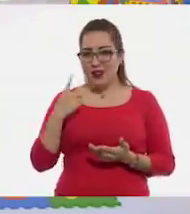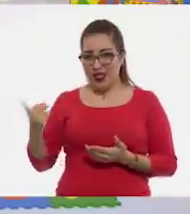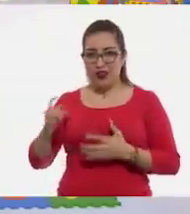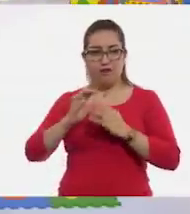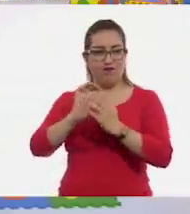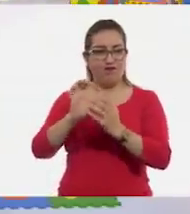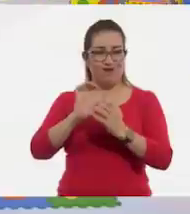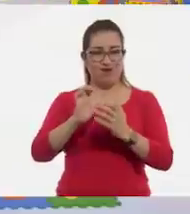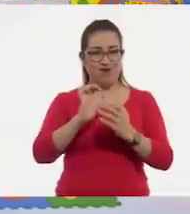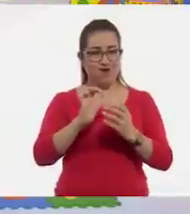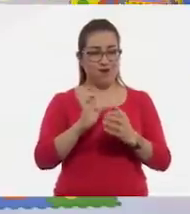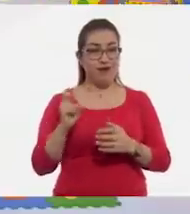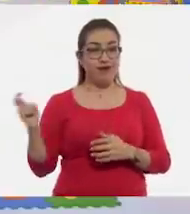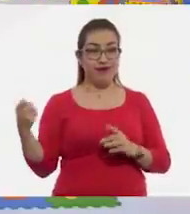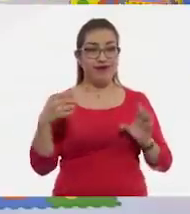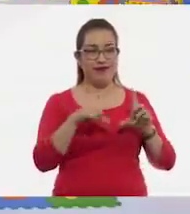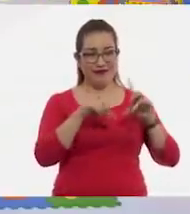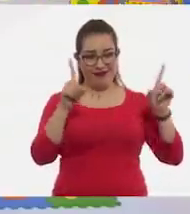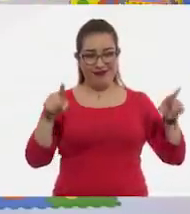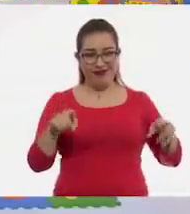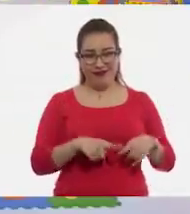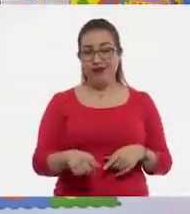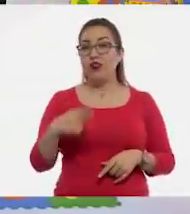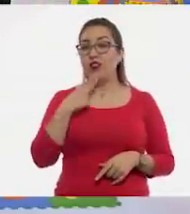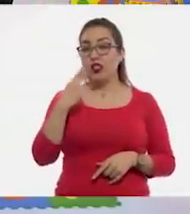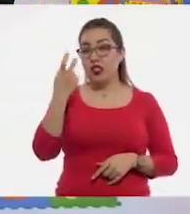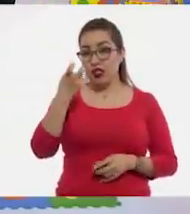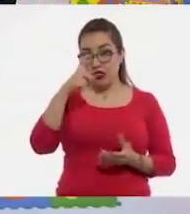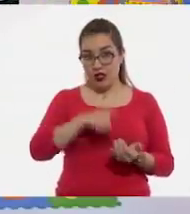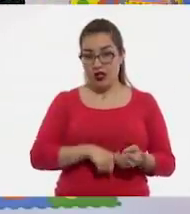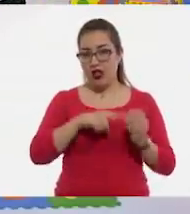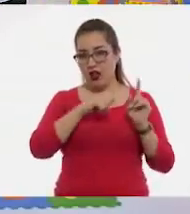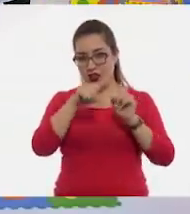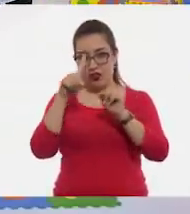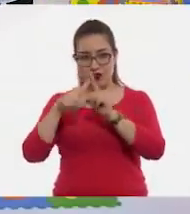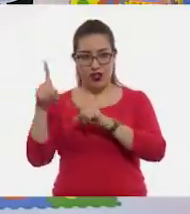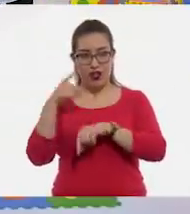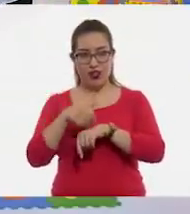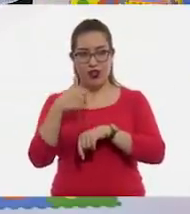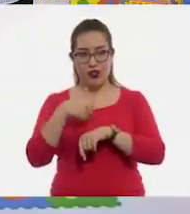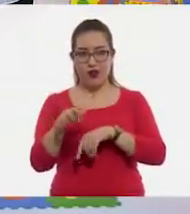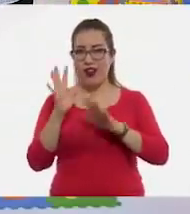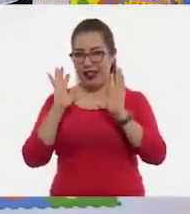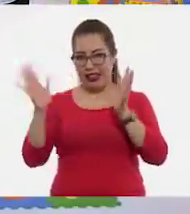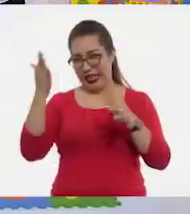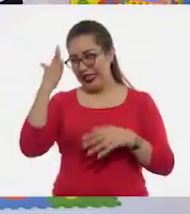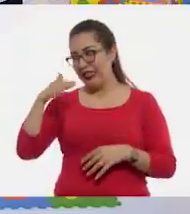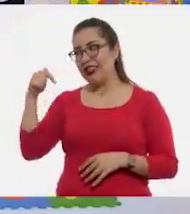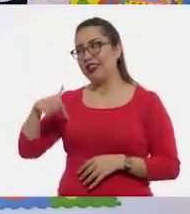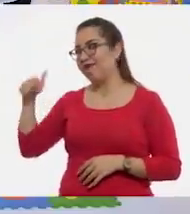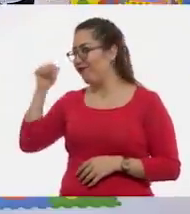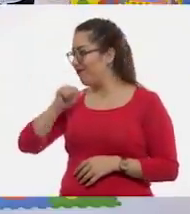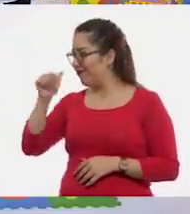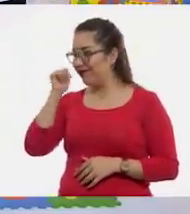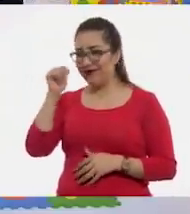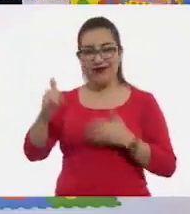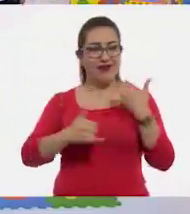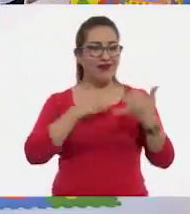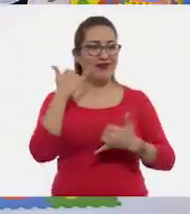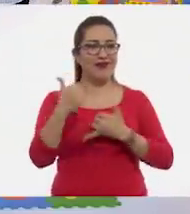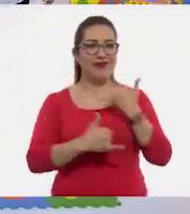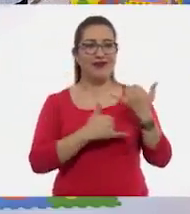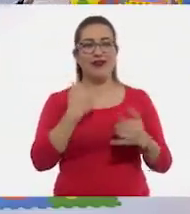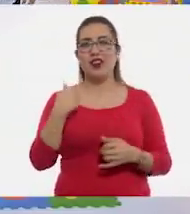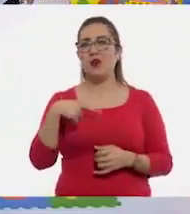aquí, que tienen diferentes números. Vamos a jugar entonces. Ah, ya sabes, aquí siempre jugamos. Pues sí, lo malo es que yo